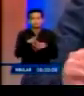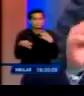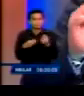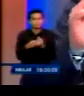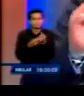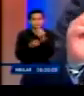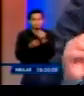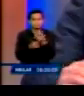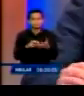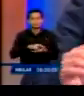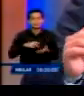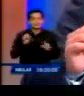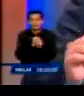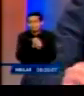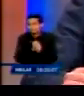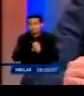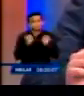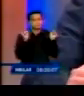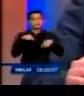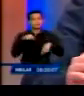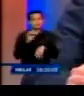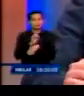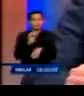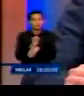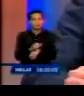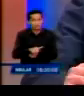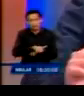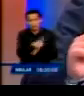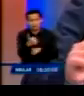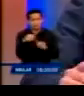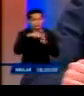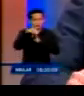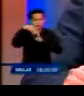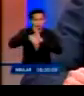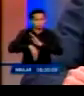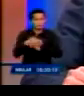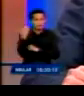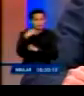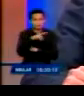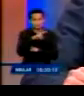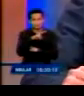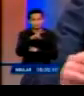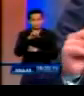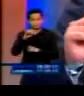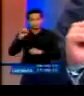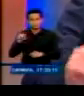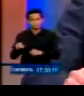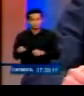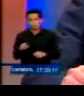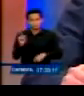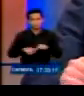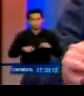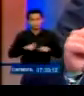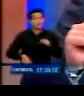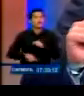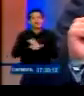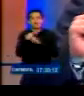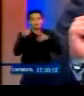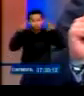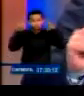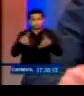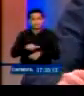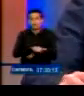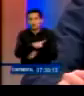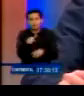de depósitos. Es imposible en el Ecuador tener otro feriado bancario como el que se vivió en 1999. Son otras las realidades,